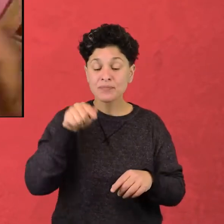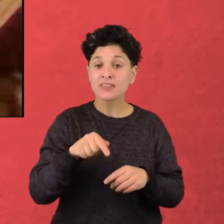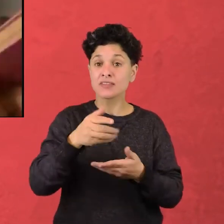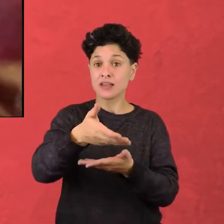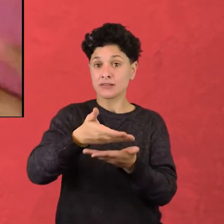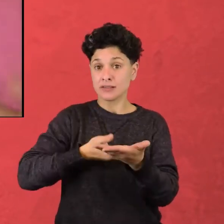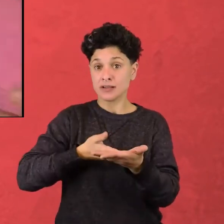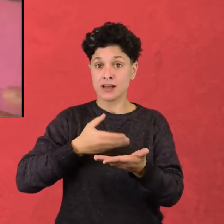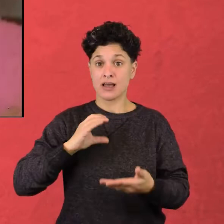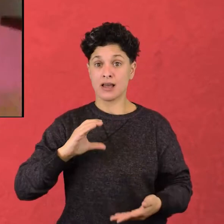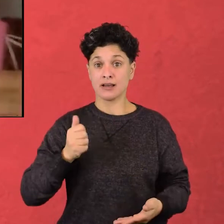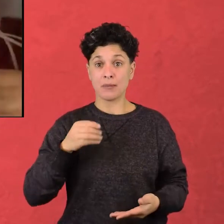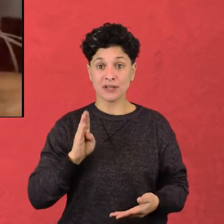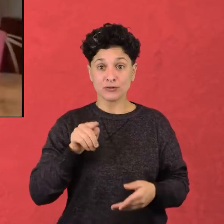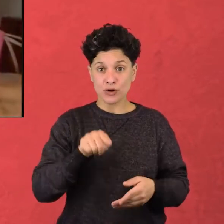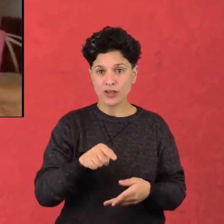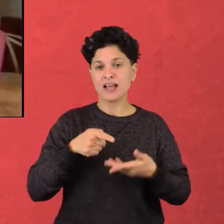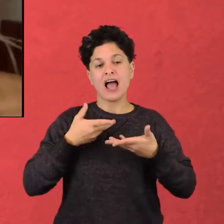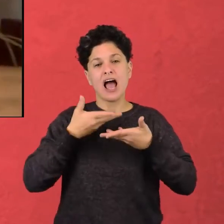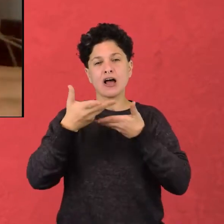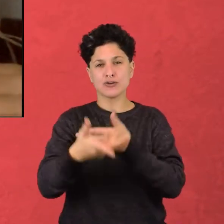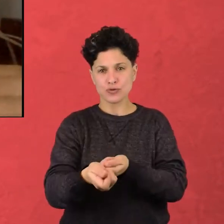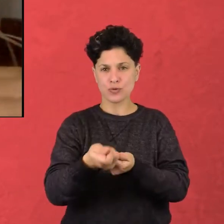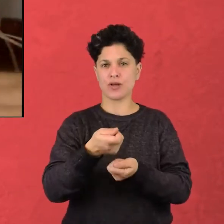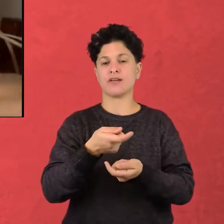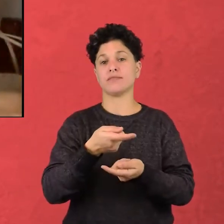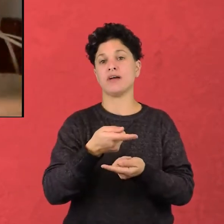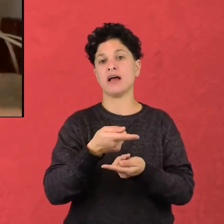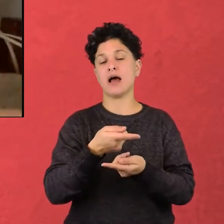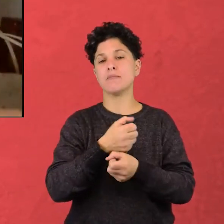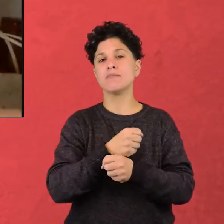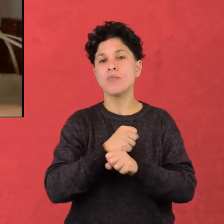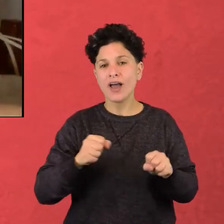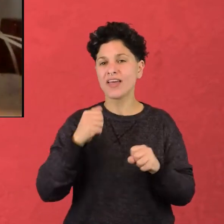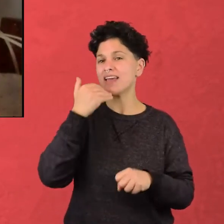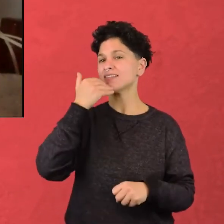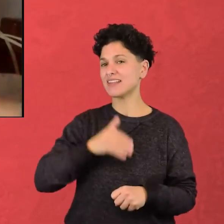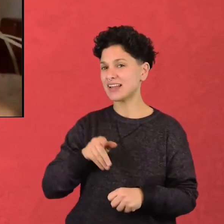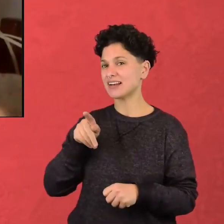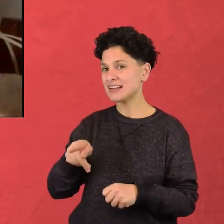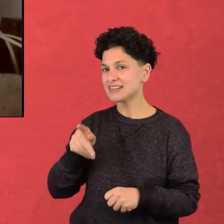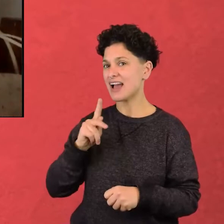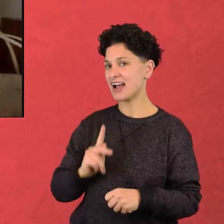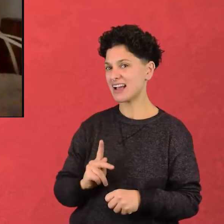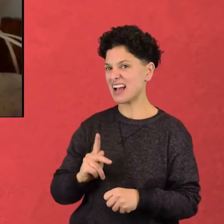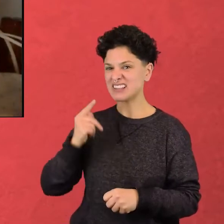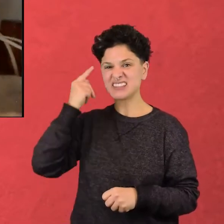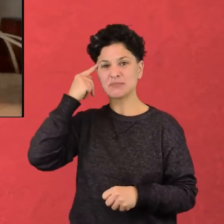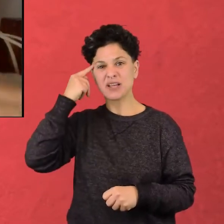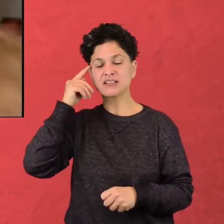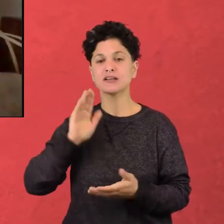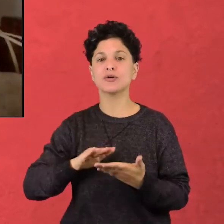vamos a ver en el capítulo 4 algunos pasajes que nos van a ayudar a entender un poco más qué es a lo que Kant le